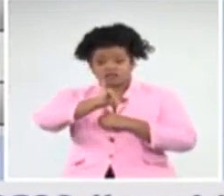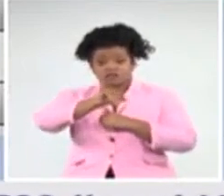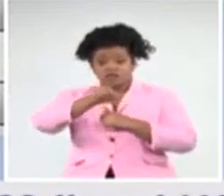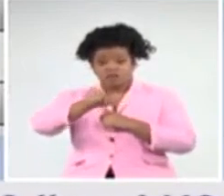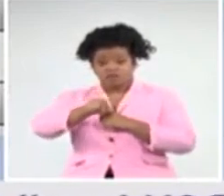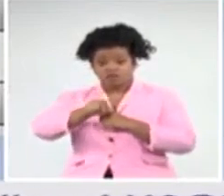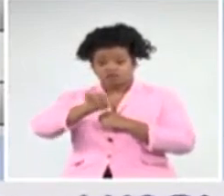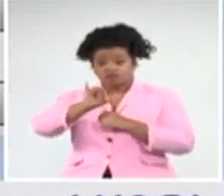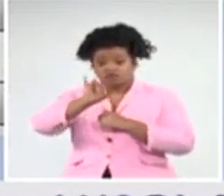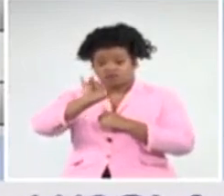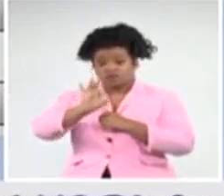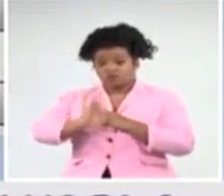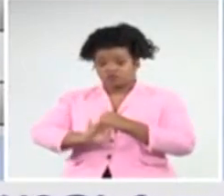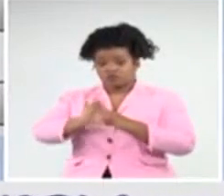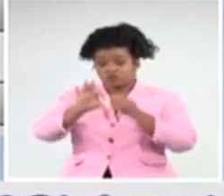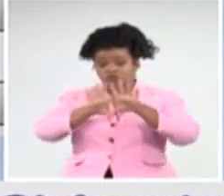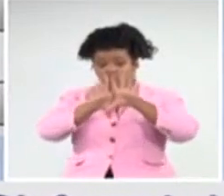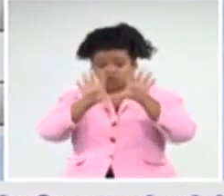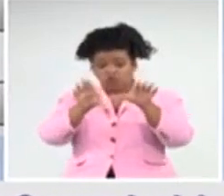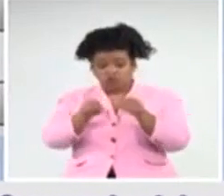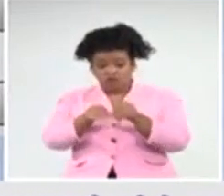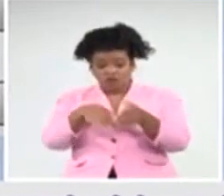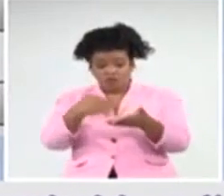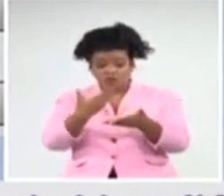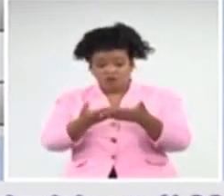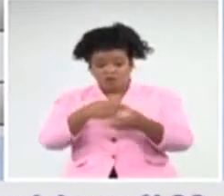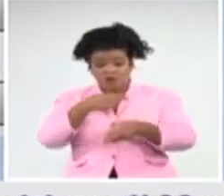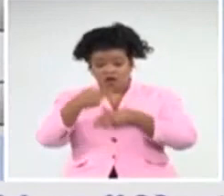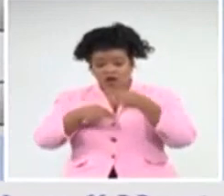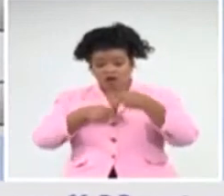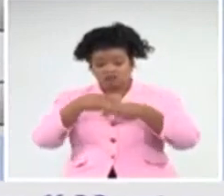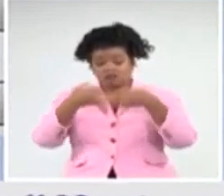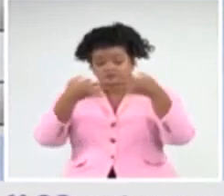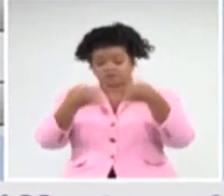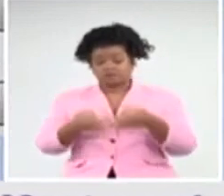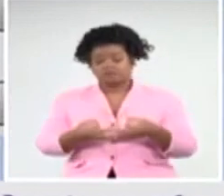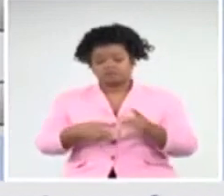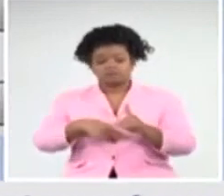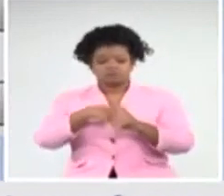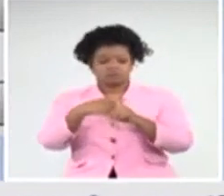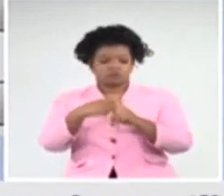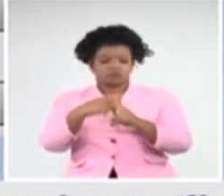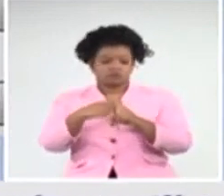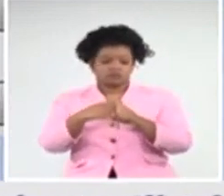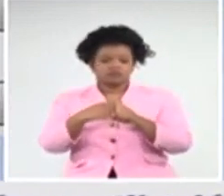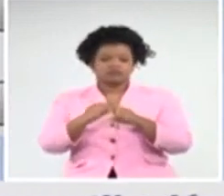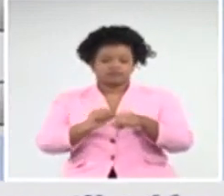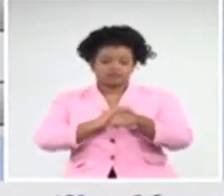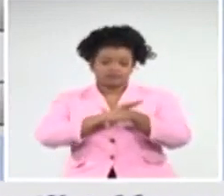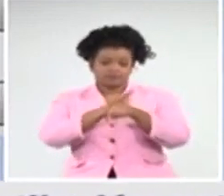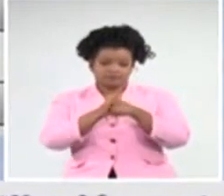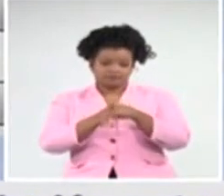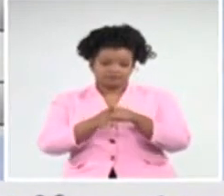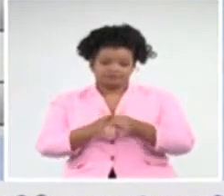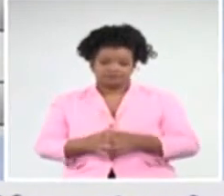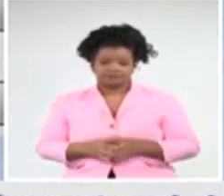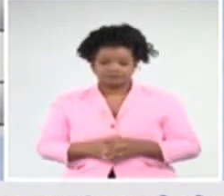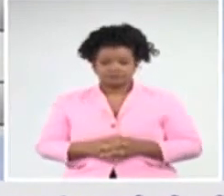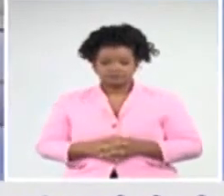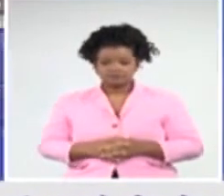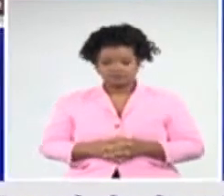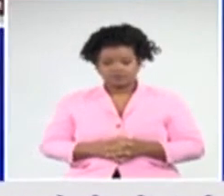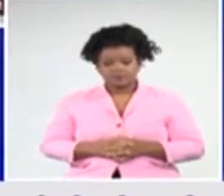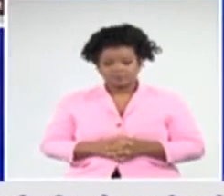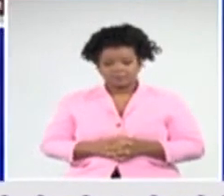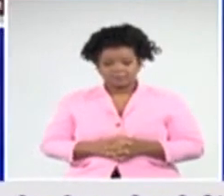6,7% de todas las muestras analizadas resultaron positivas a la COVID-19. Ahora,